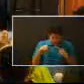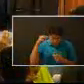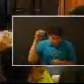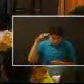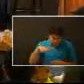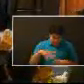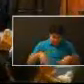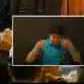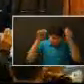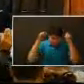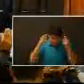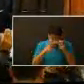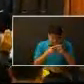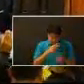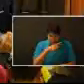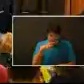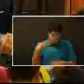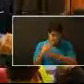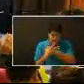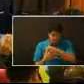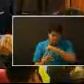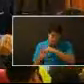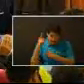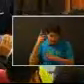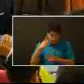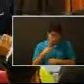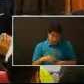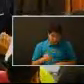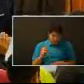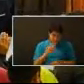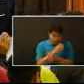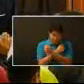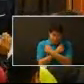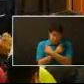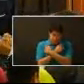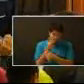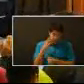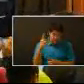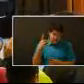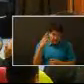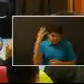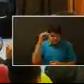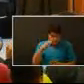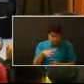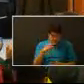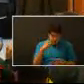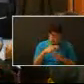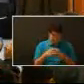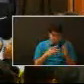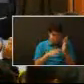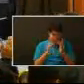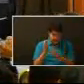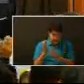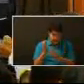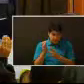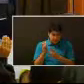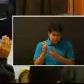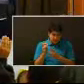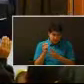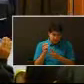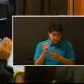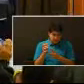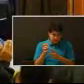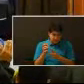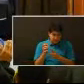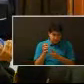los cubrimos con la sangre de tu Hijo amado, Padre bendito, en el nombre de Jesús. También